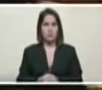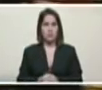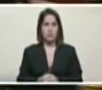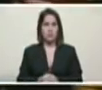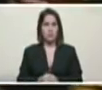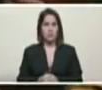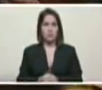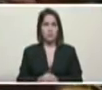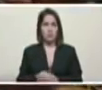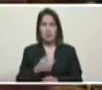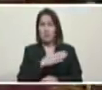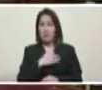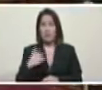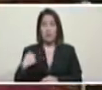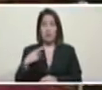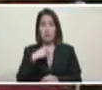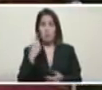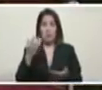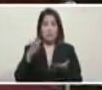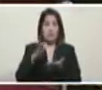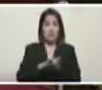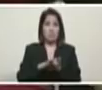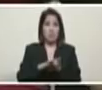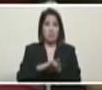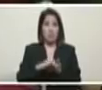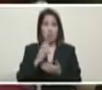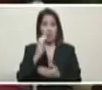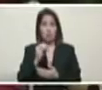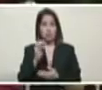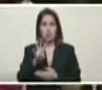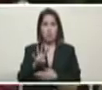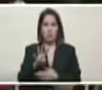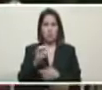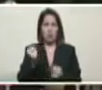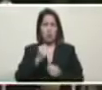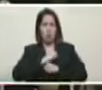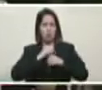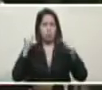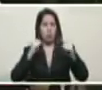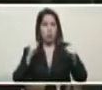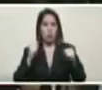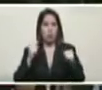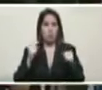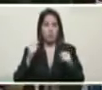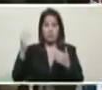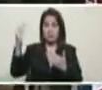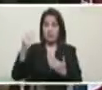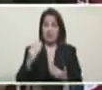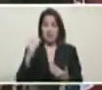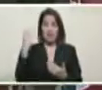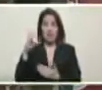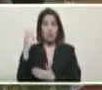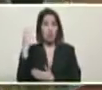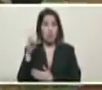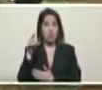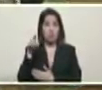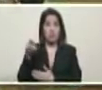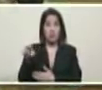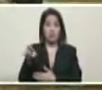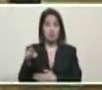Querían destrozarme con C4, con bombas traídas de Colombia.